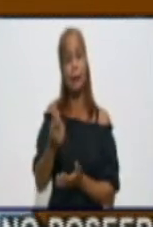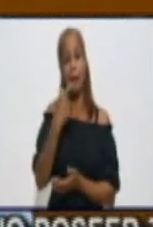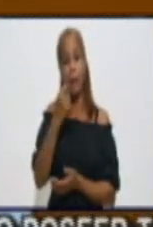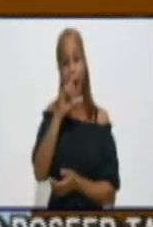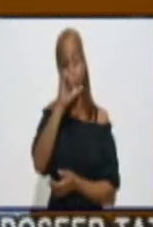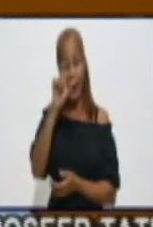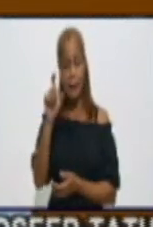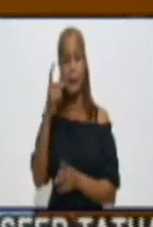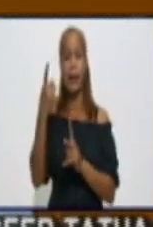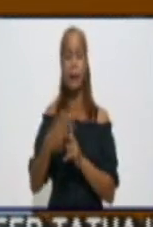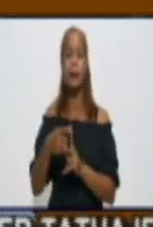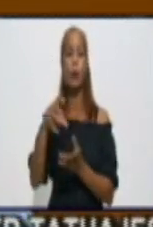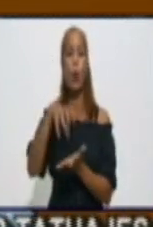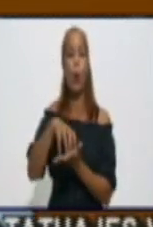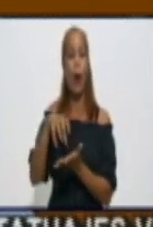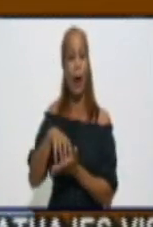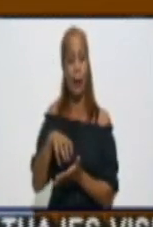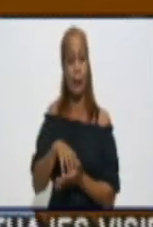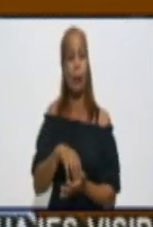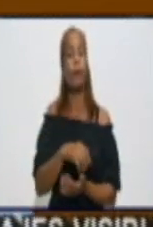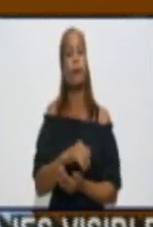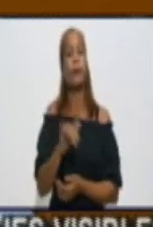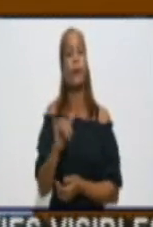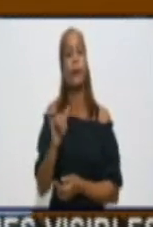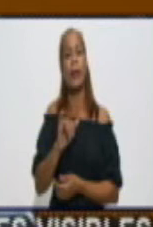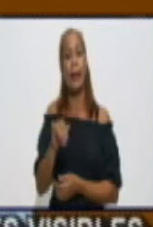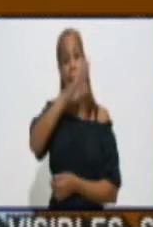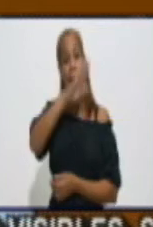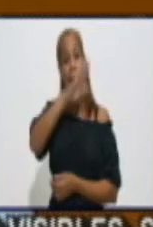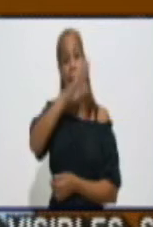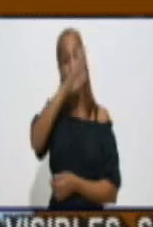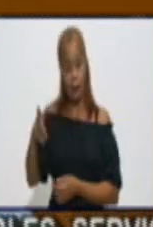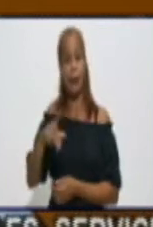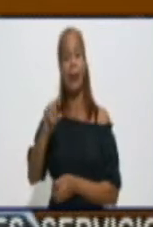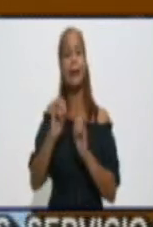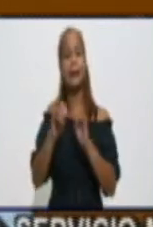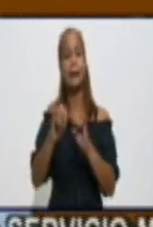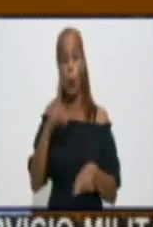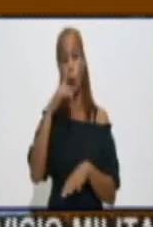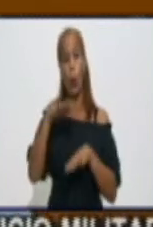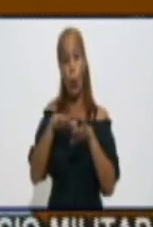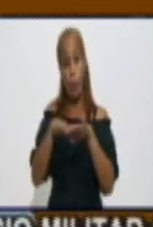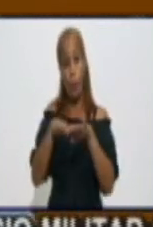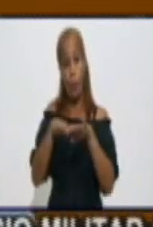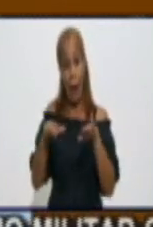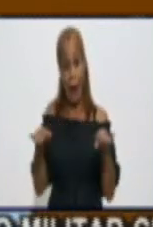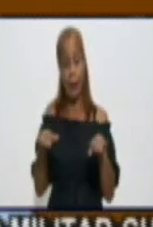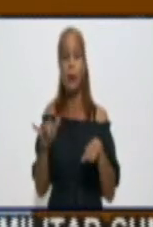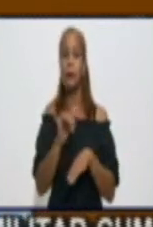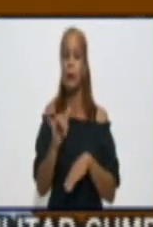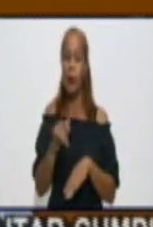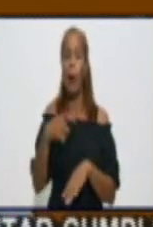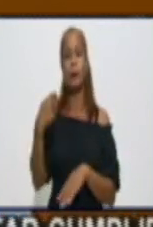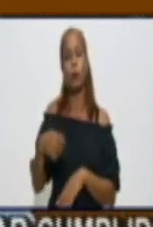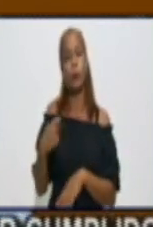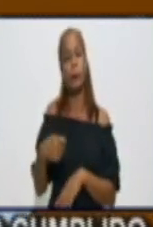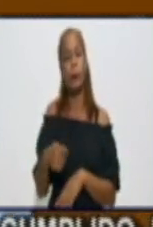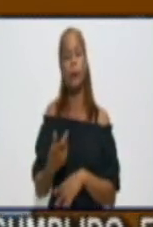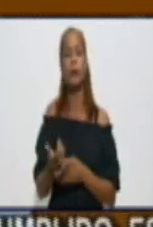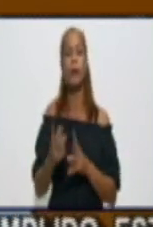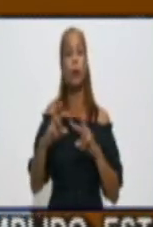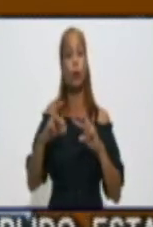y 237 tiendas del pueblo, de los medicamentos, de la distribución normal, fue lo que tuvimos que reorientar todo